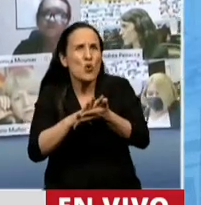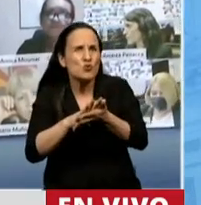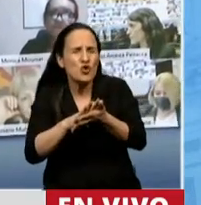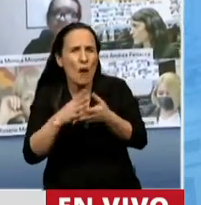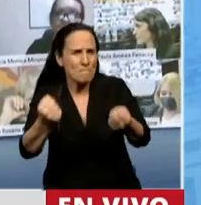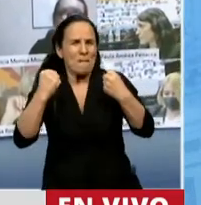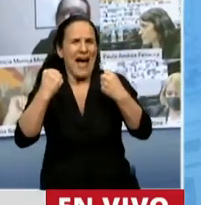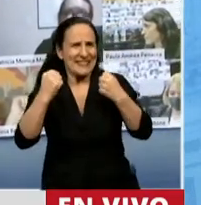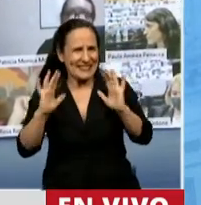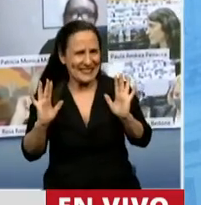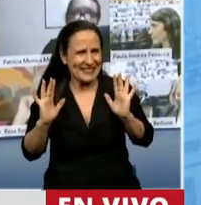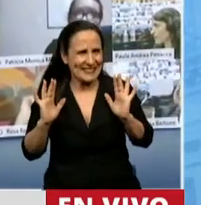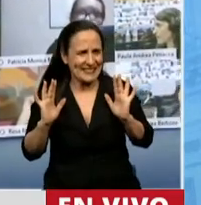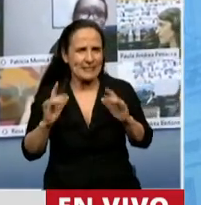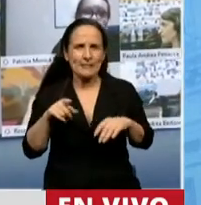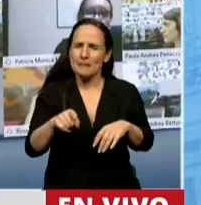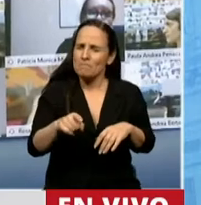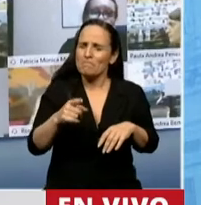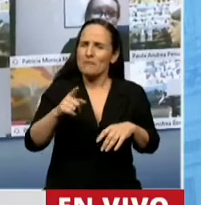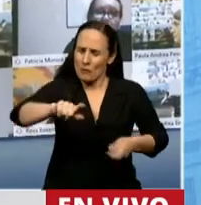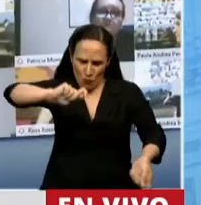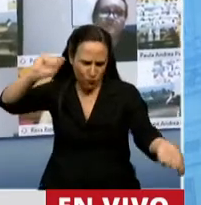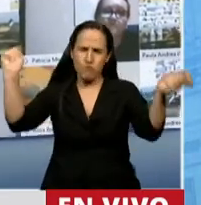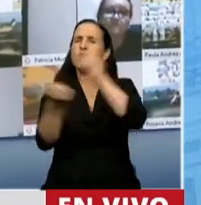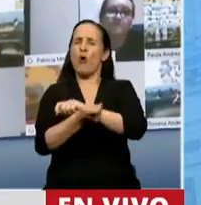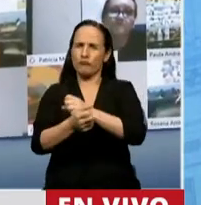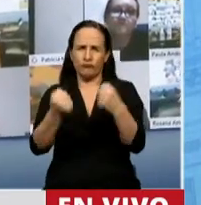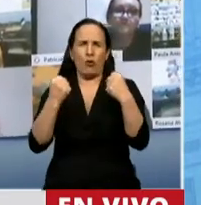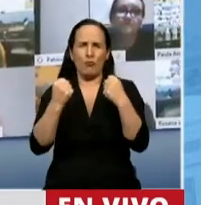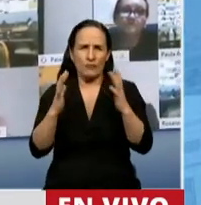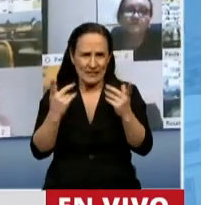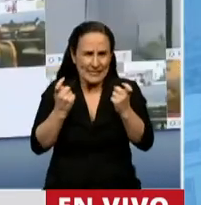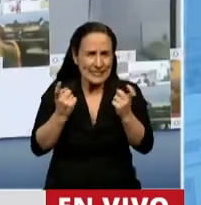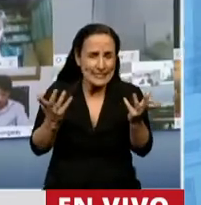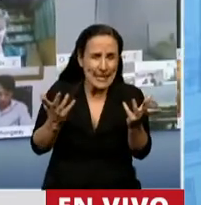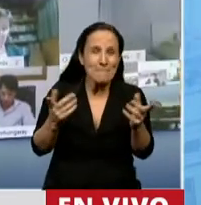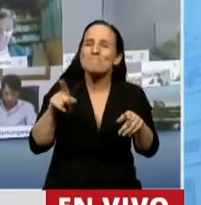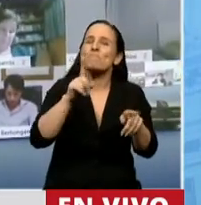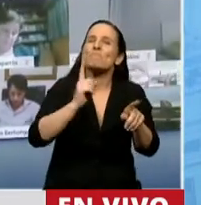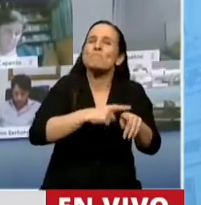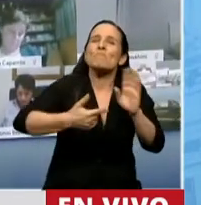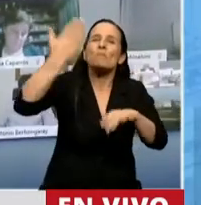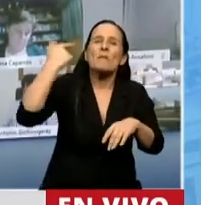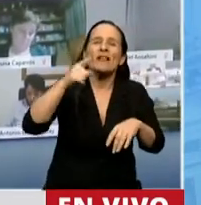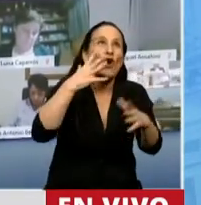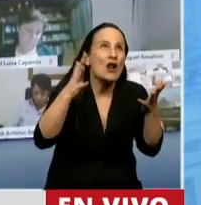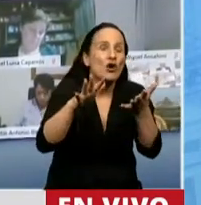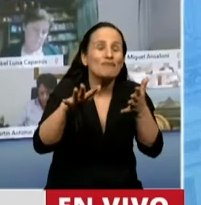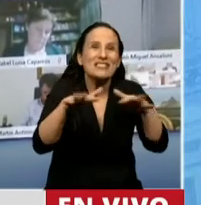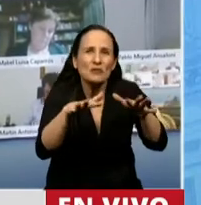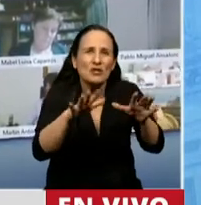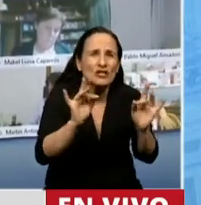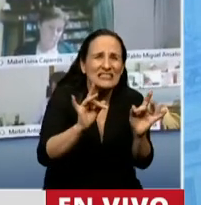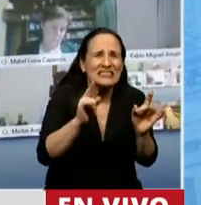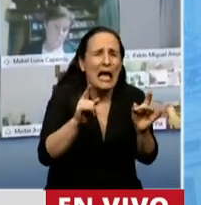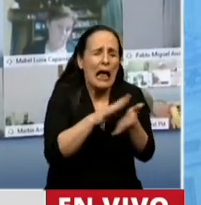seguir sencillamente pensando como pensábamos cuando había que emparchar algunas situaciones y no en este